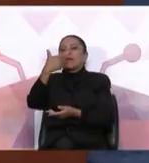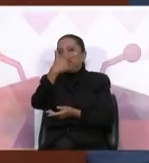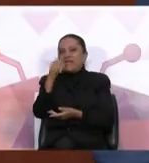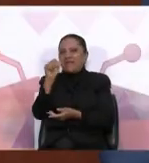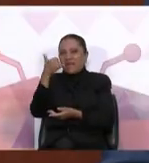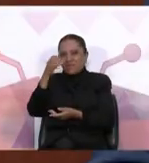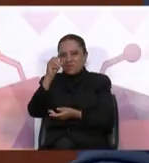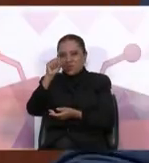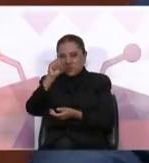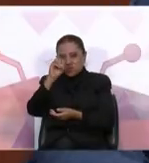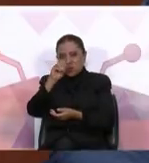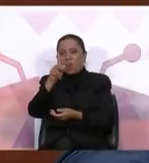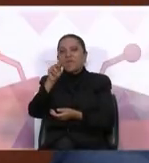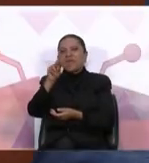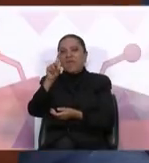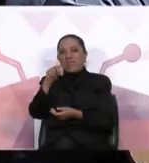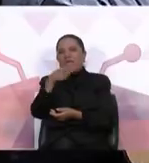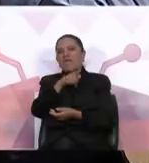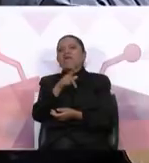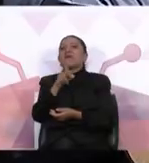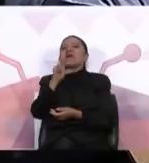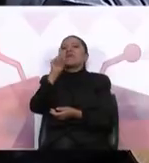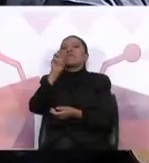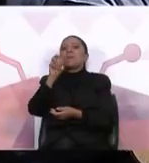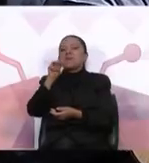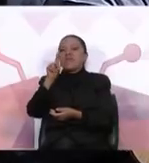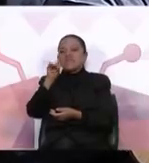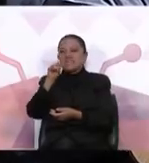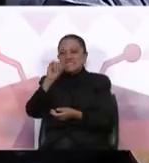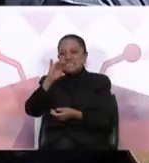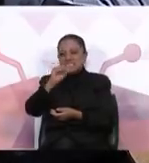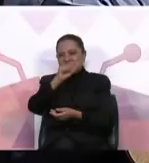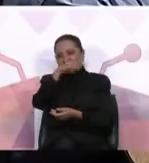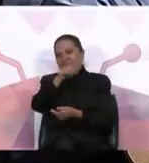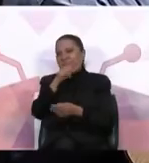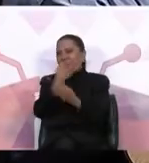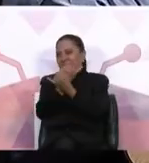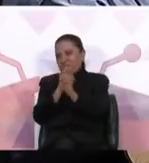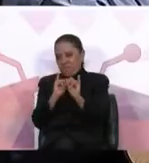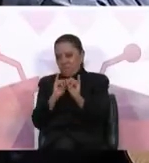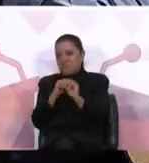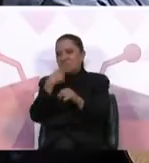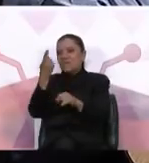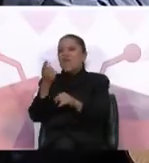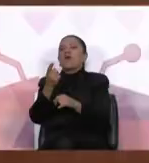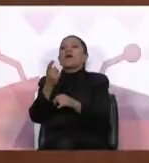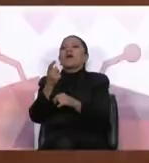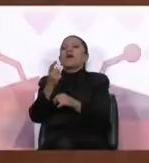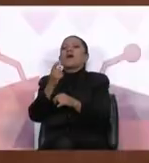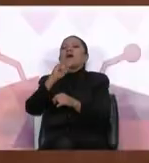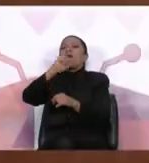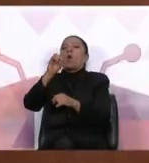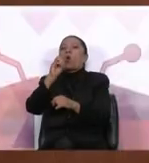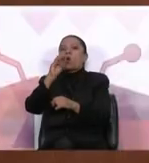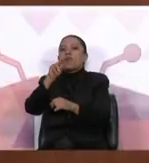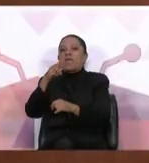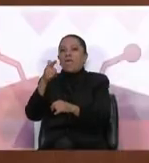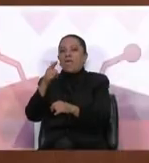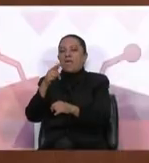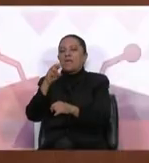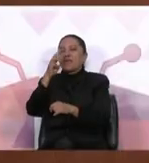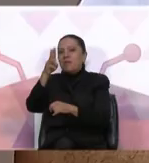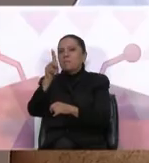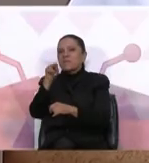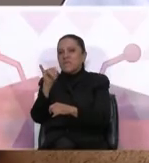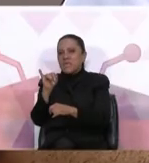fidel demédicis como candidato independiente gracias también a jorge meade ocaranza del frío gracias también desde luego a